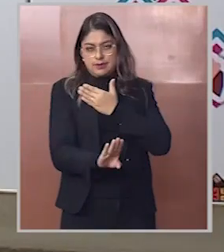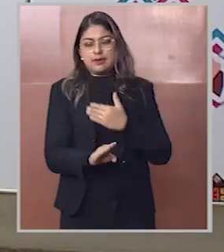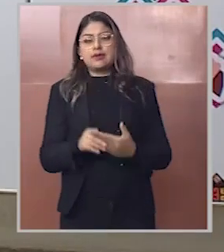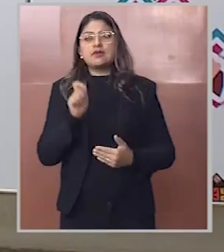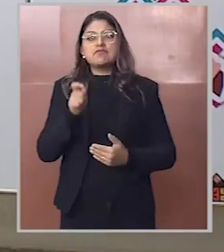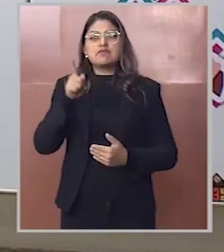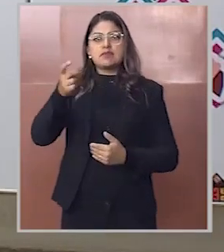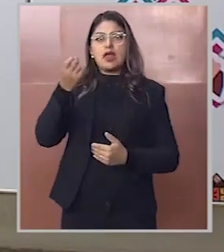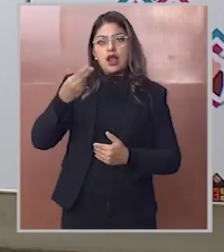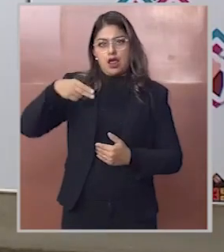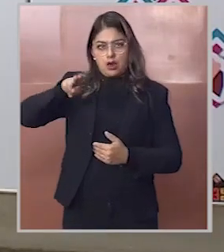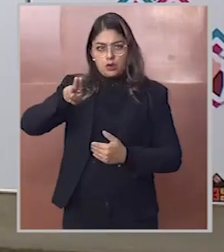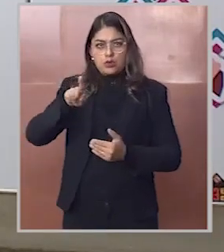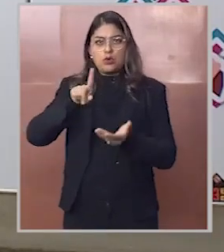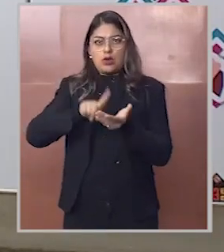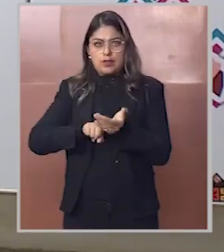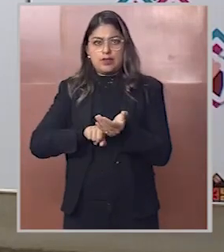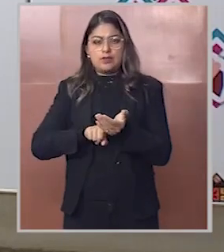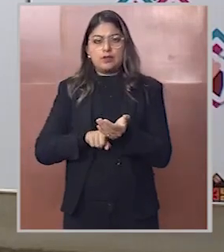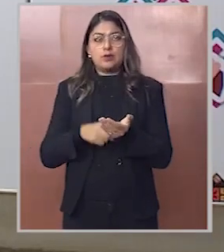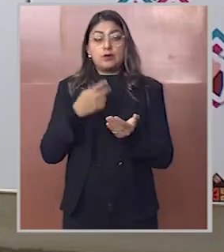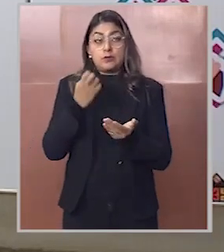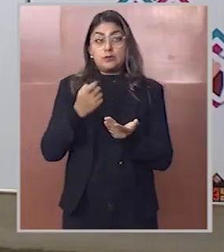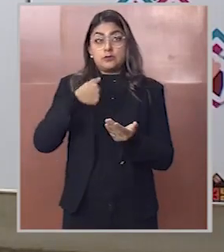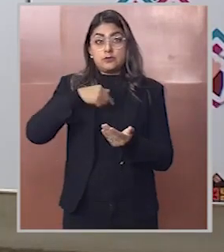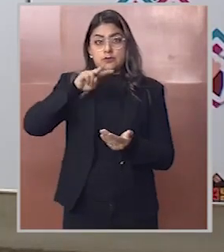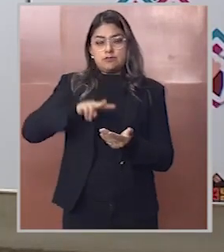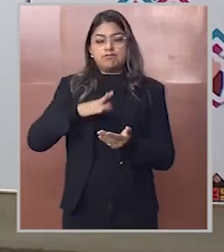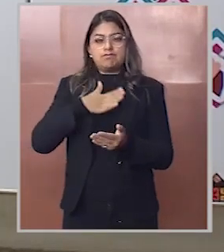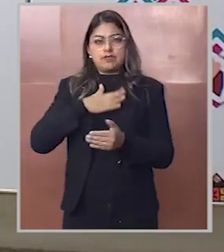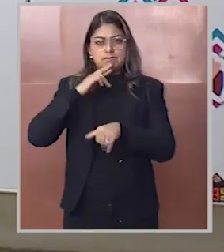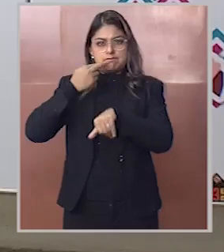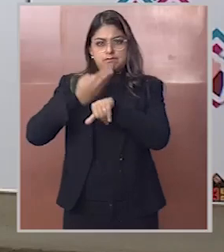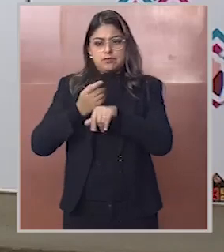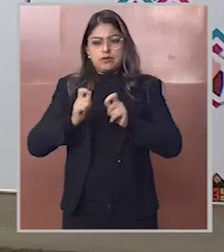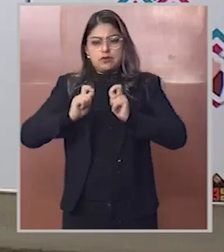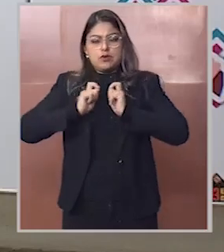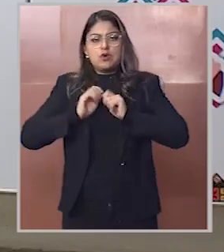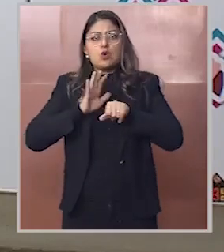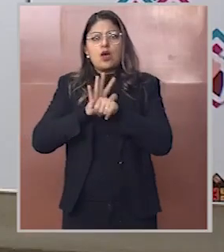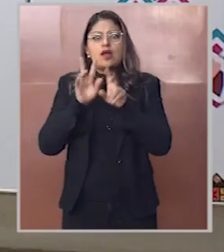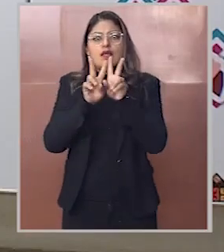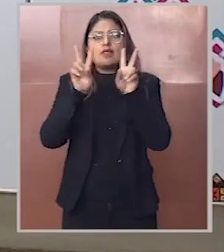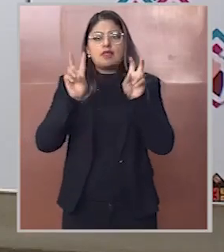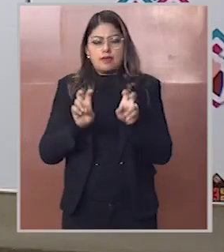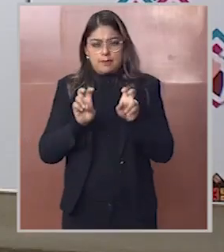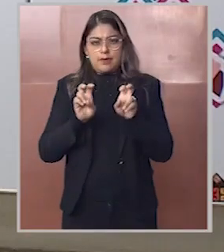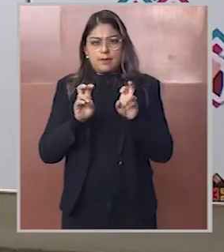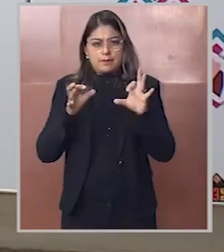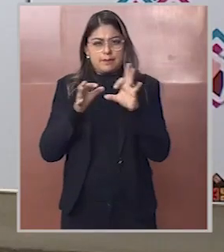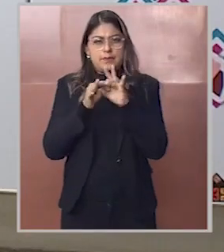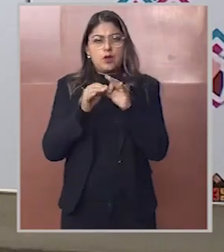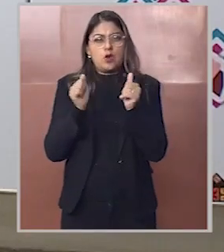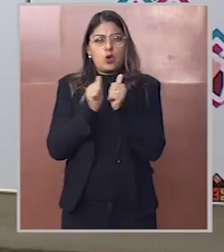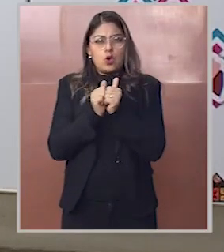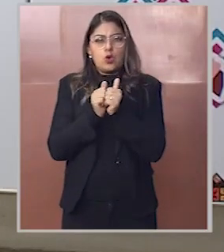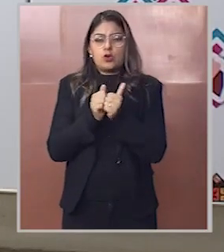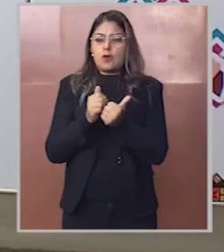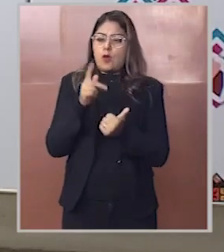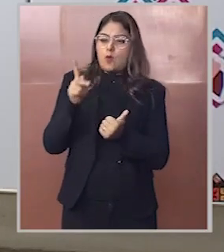sin duda una de las tareas centrales era el tema con relacionado a pueblos indígenas y a población